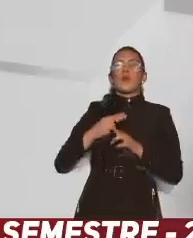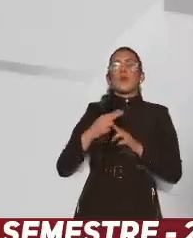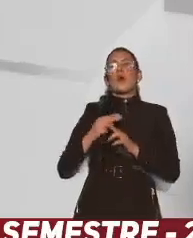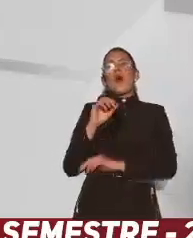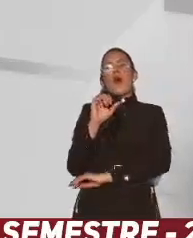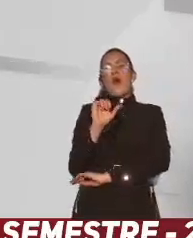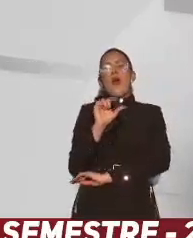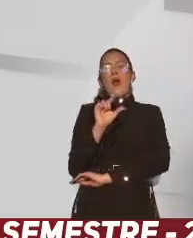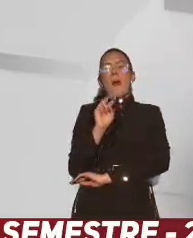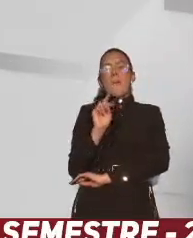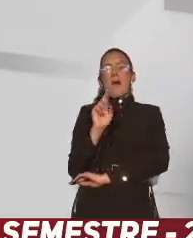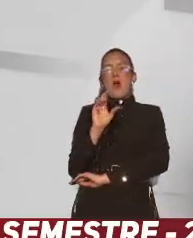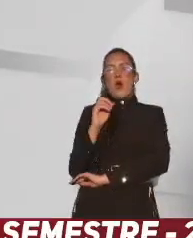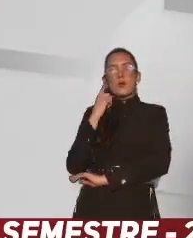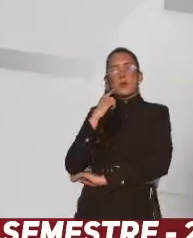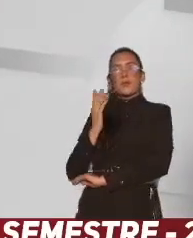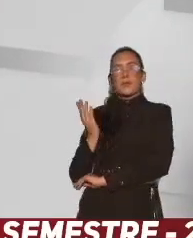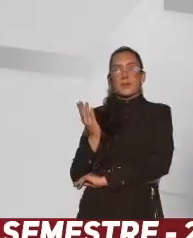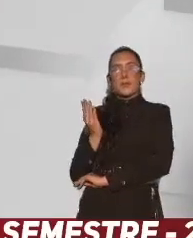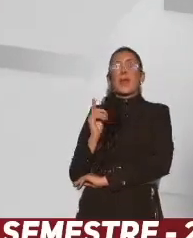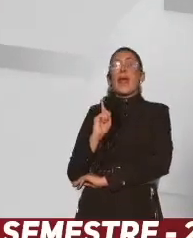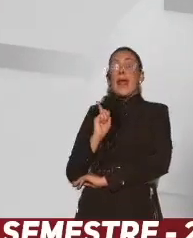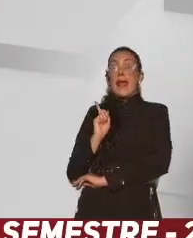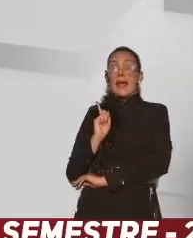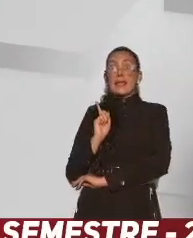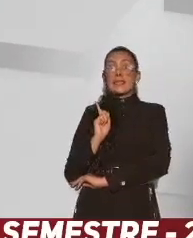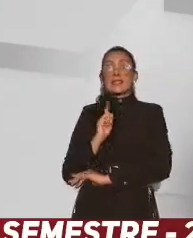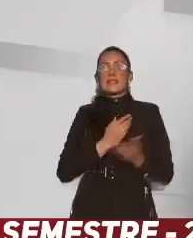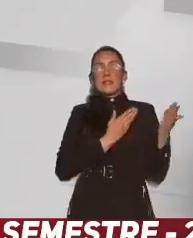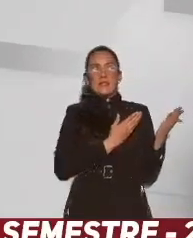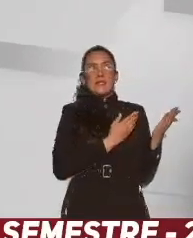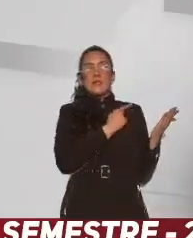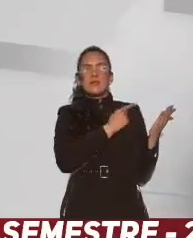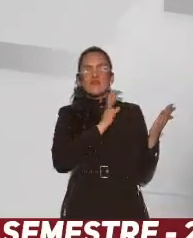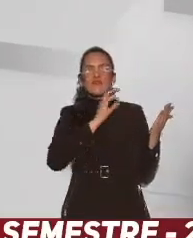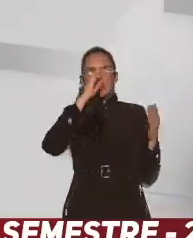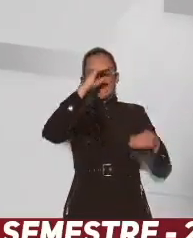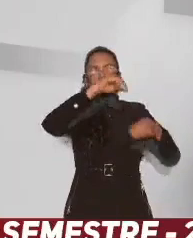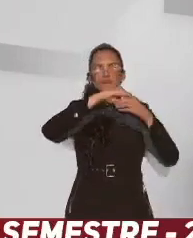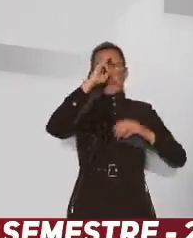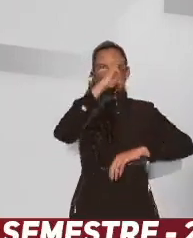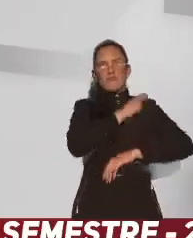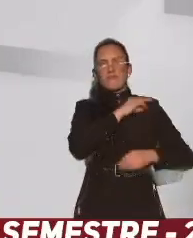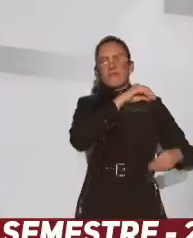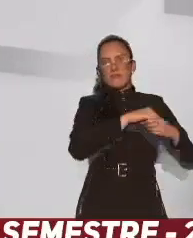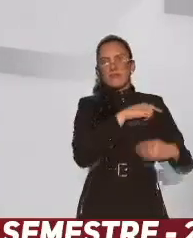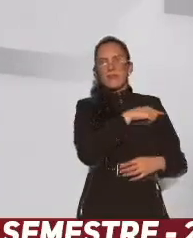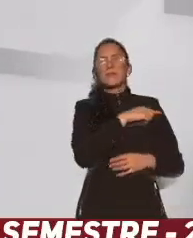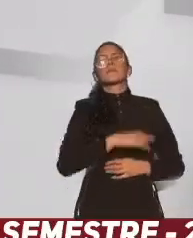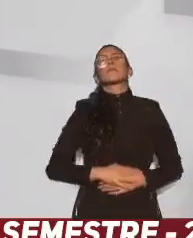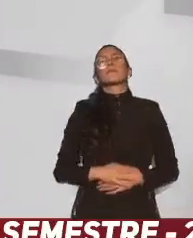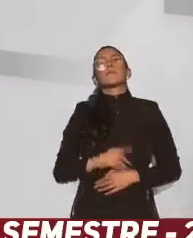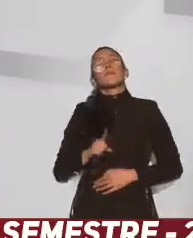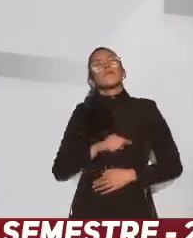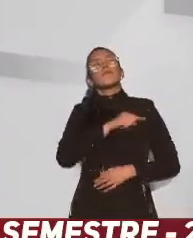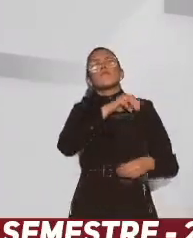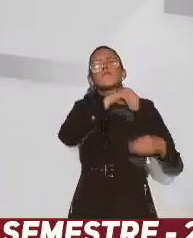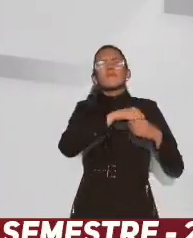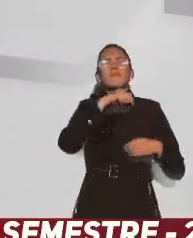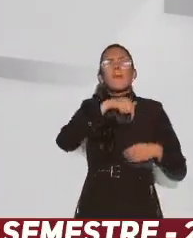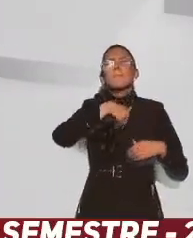Durán, segundo comandante del Ejército Nacional. Función administrativa que se encarga de